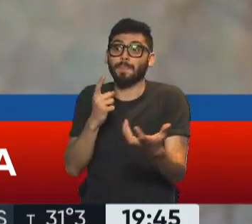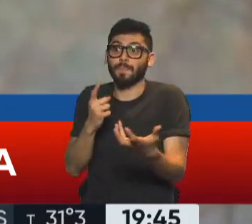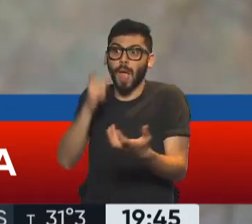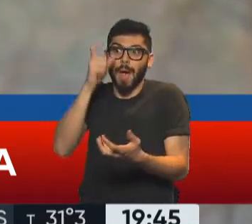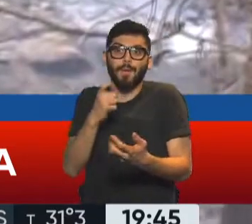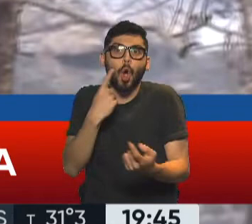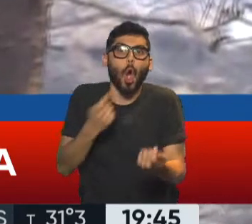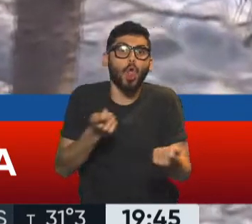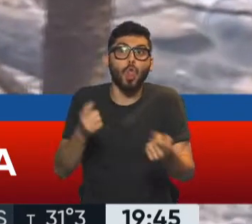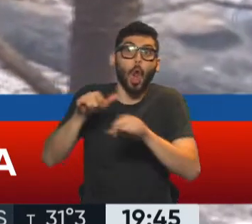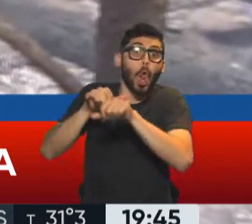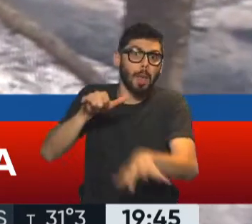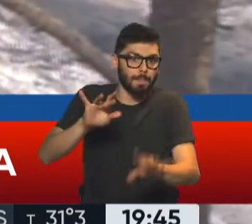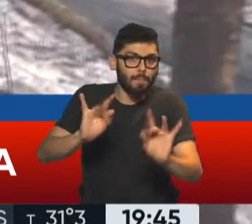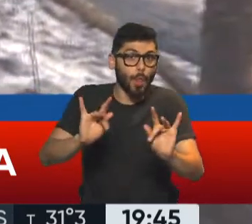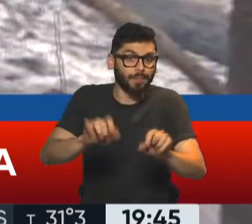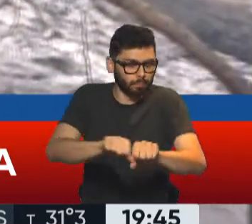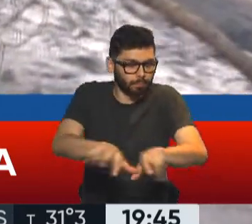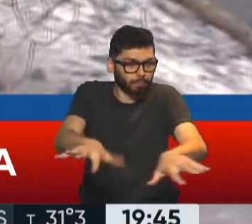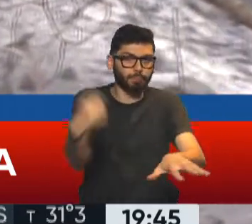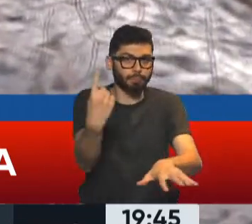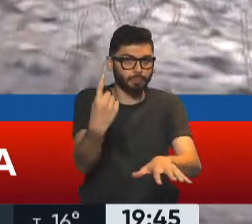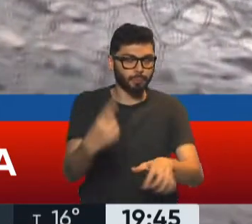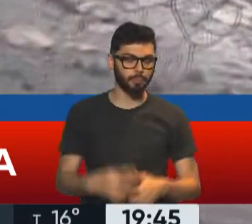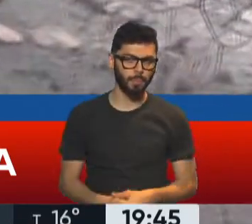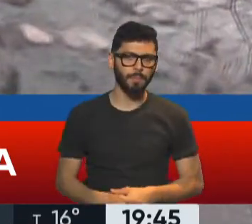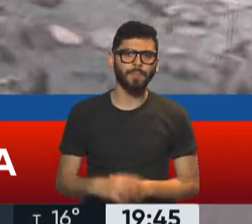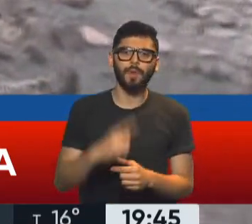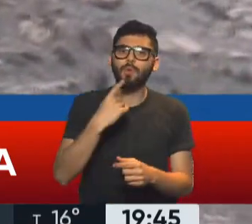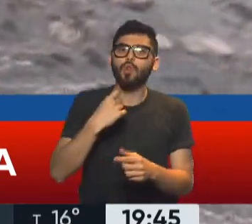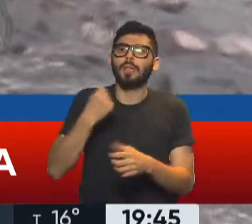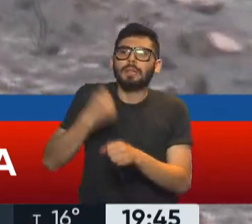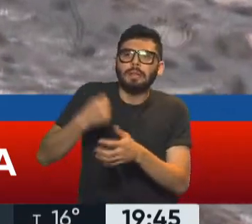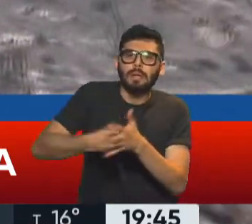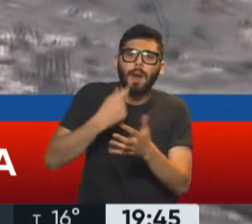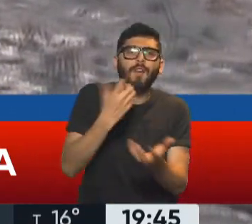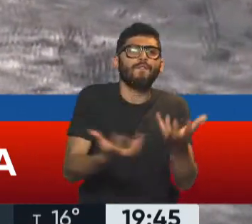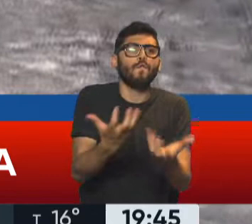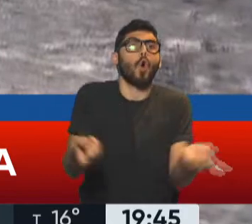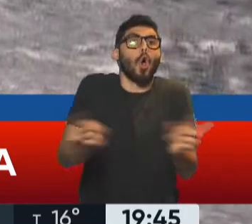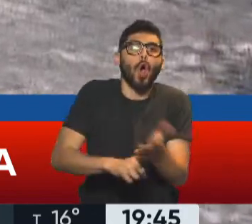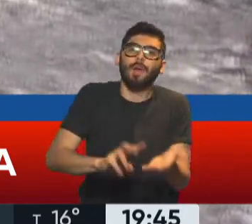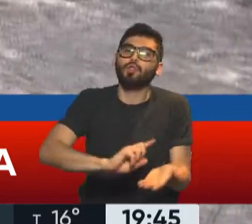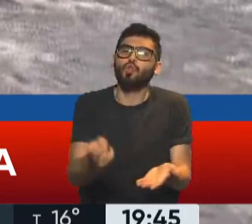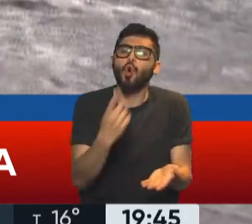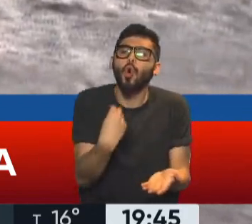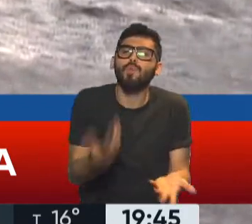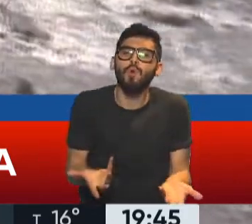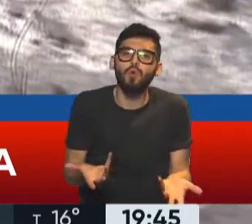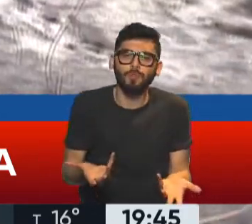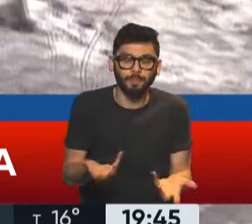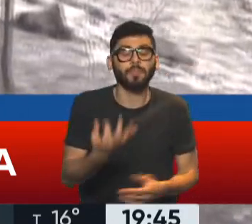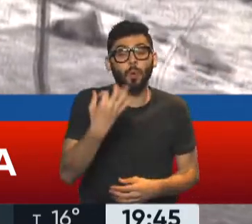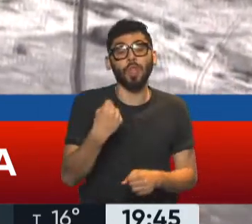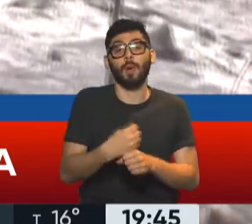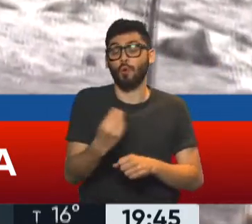y medios aéreos. ¿Qué trabajo se va a hacer? ¿Cómo se puede prevenir que no se reviven las llamas? No, el trabajo que hicieron, primero y principal, el día de